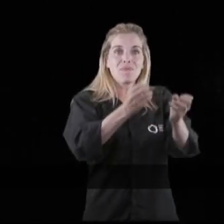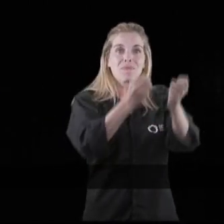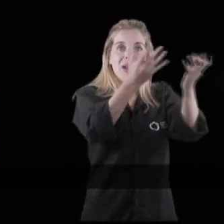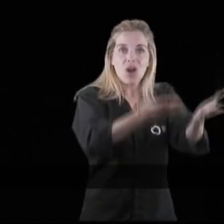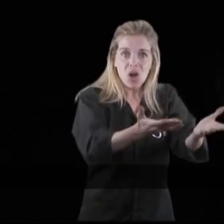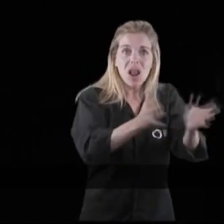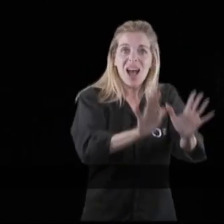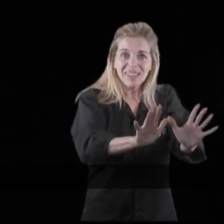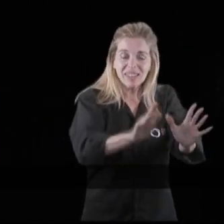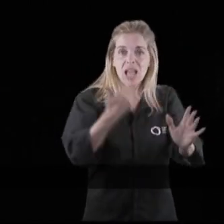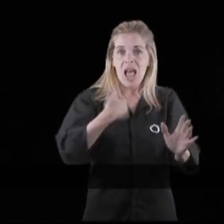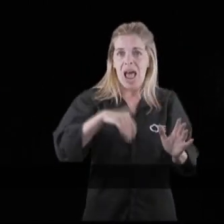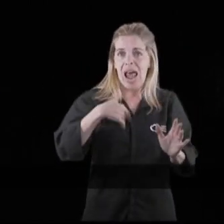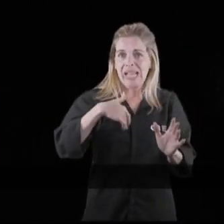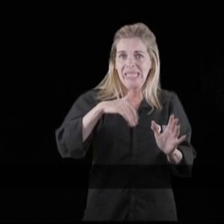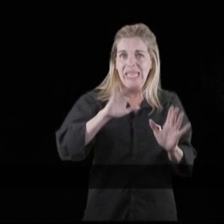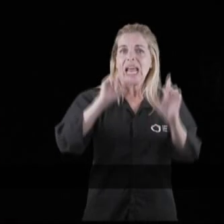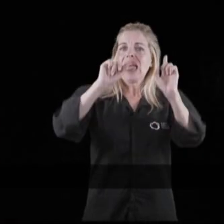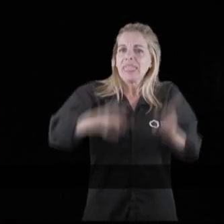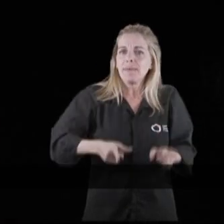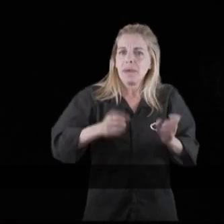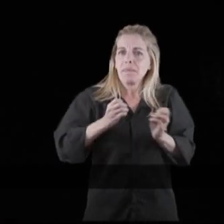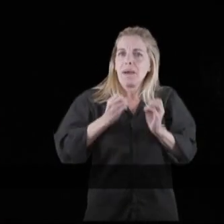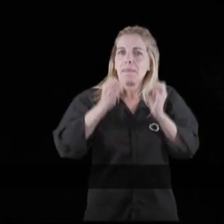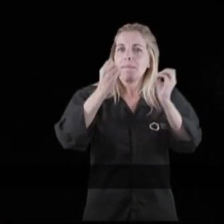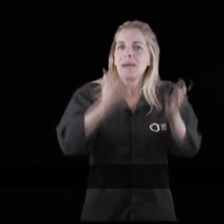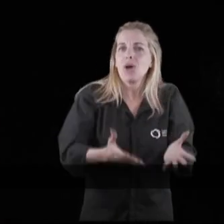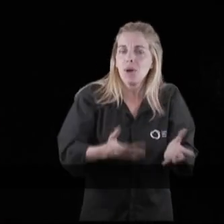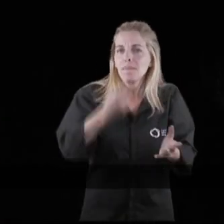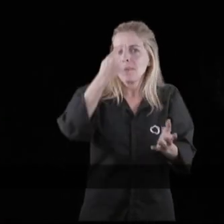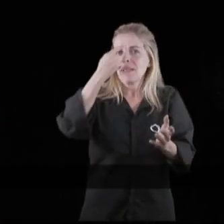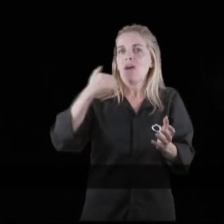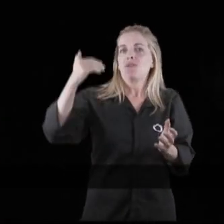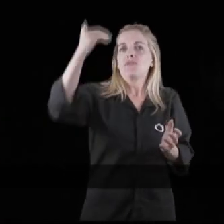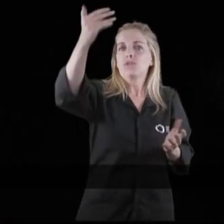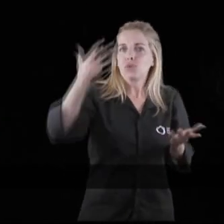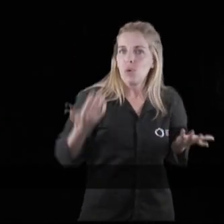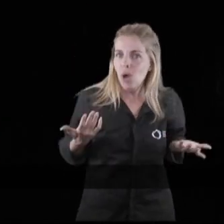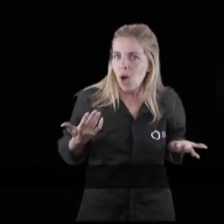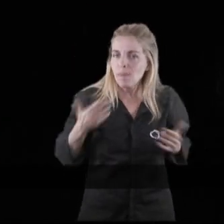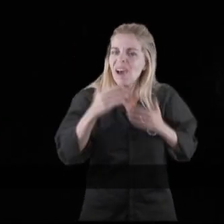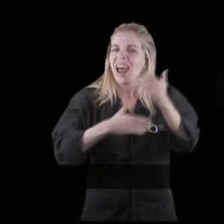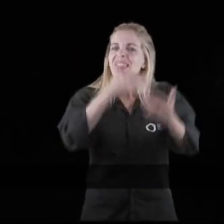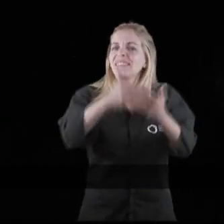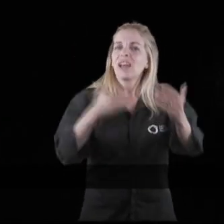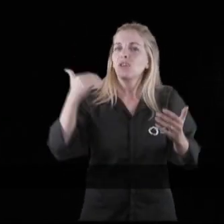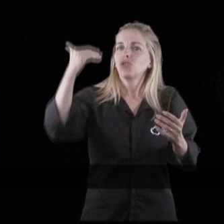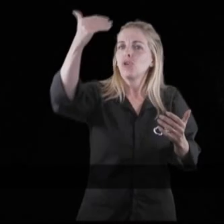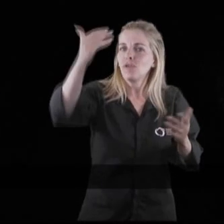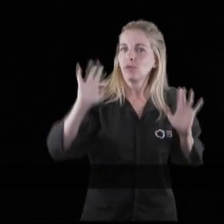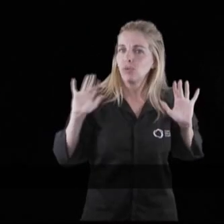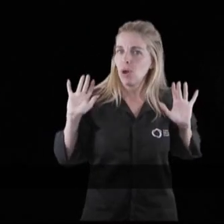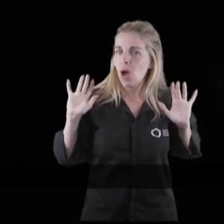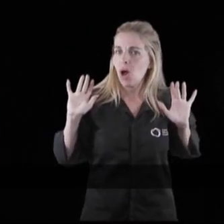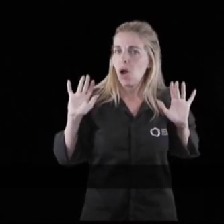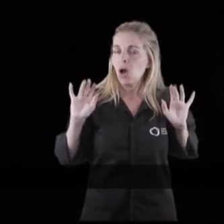va a lograr una mejor condición hacia el futuro, para su desarrollo. Y lo único que les